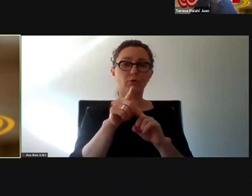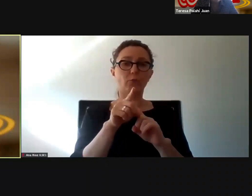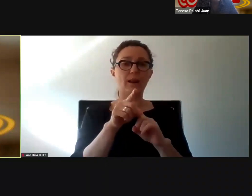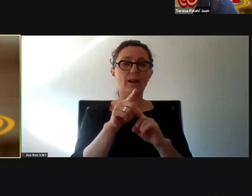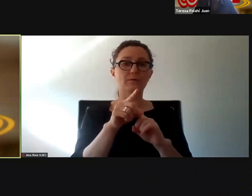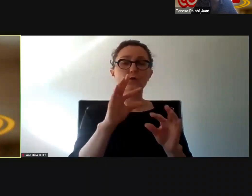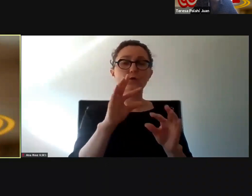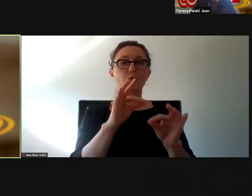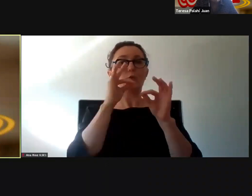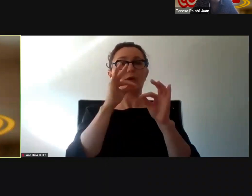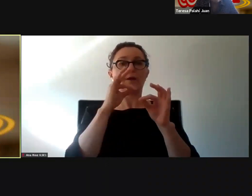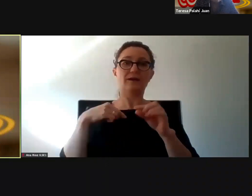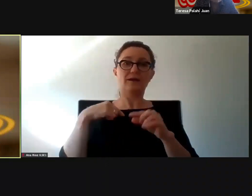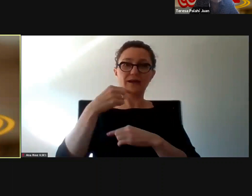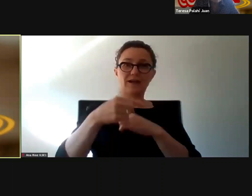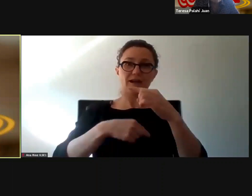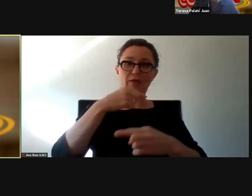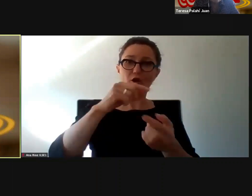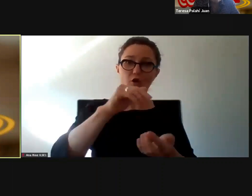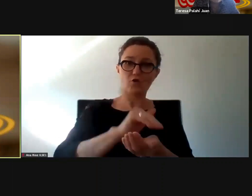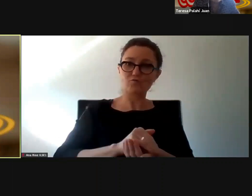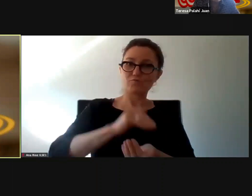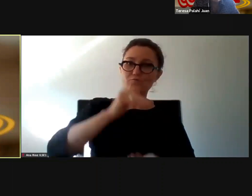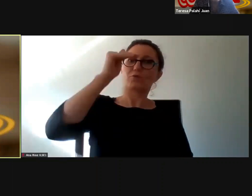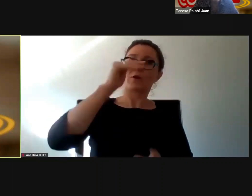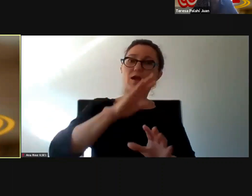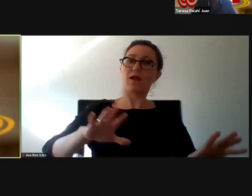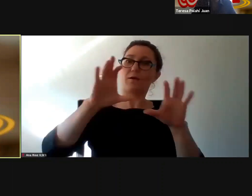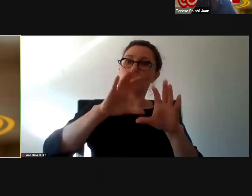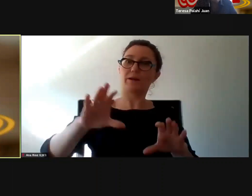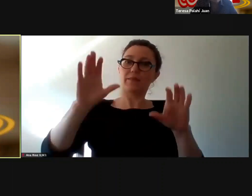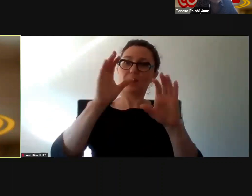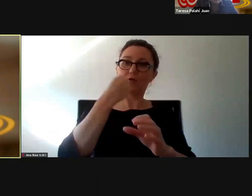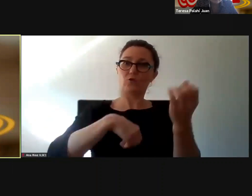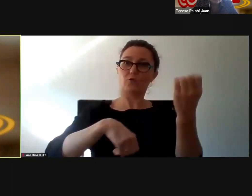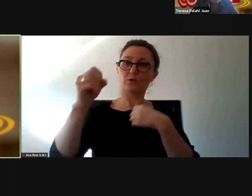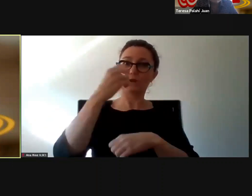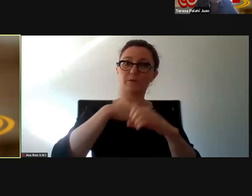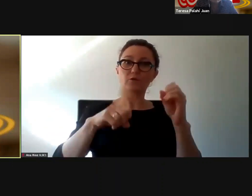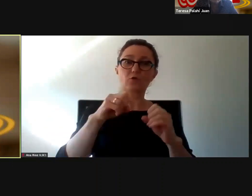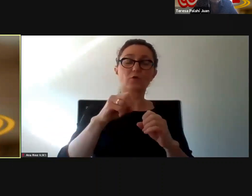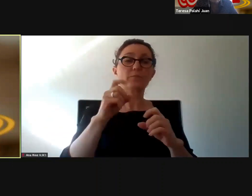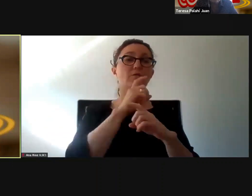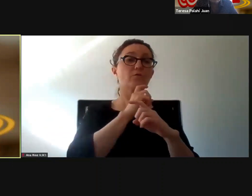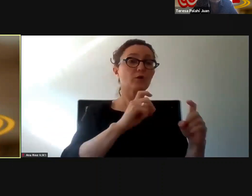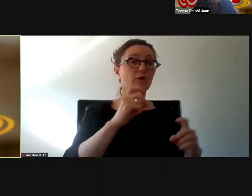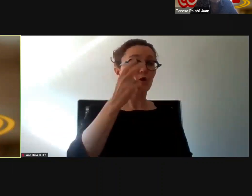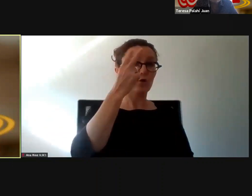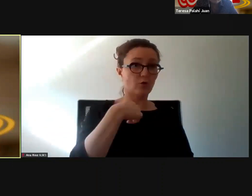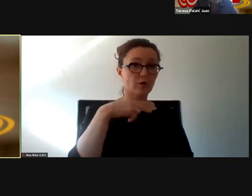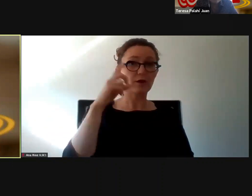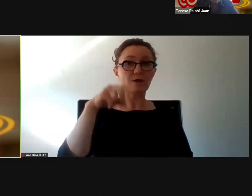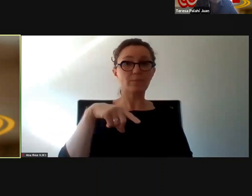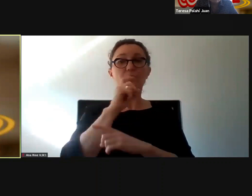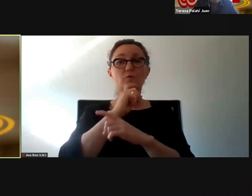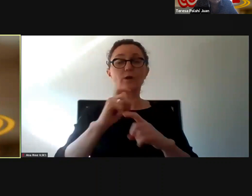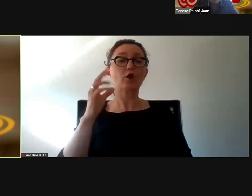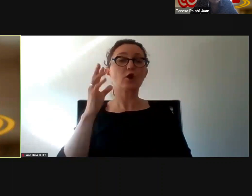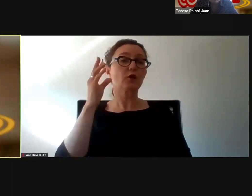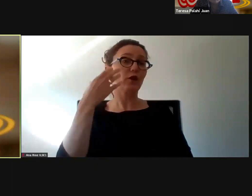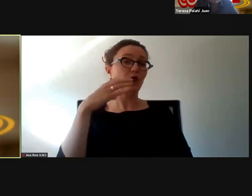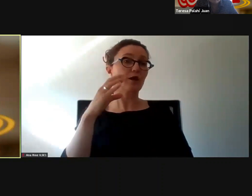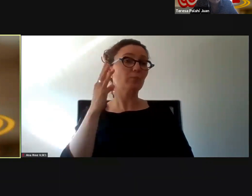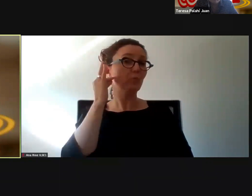generación. La Fundación ONCE y la Fundación CERMI Mujeres realizan este webinar para